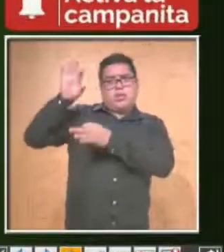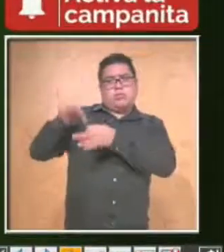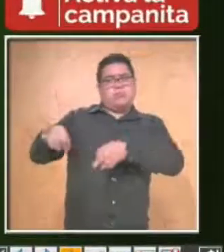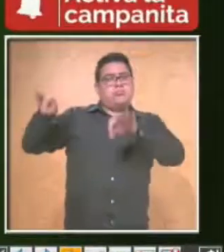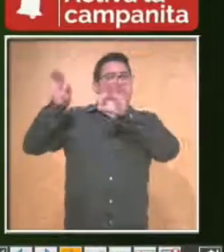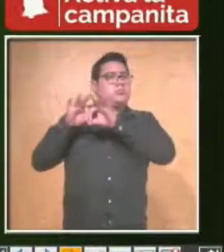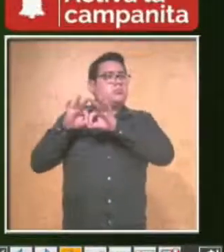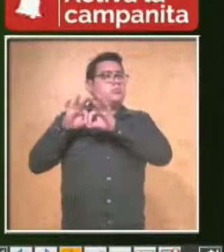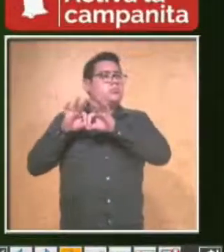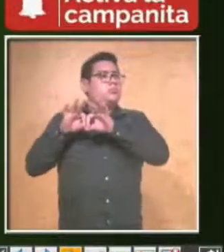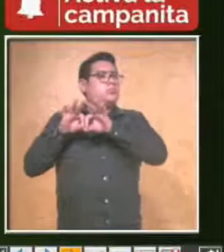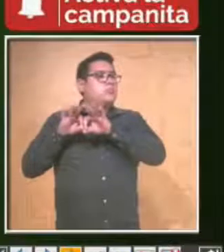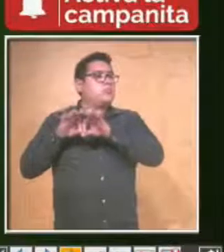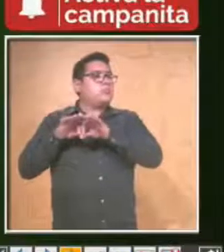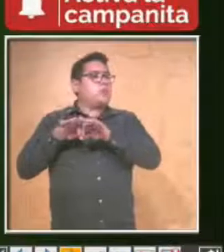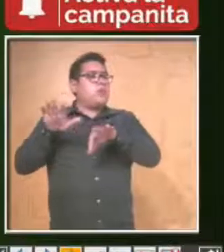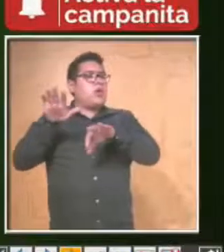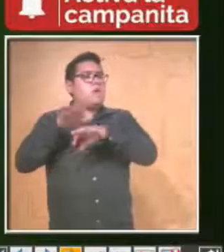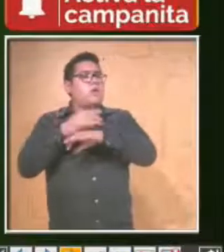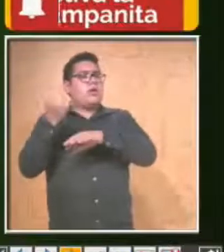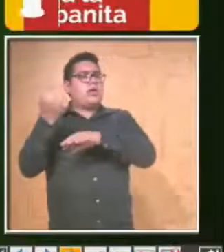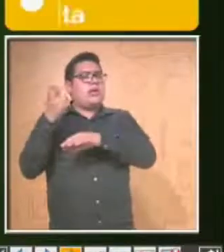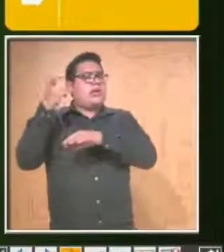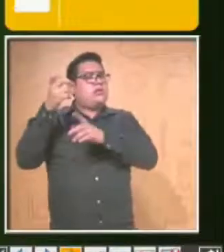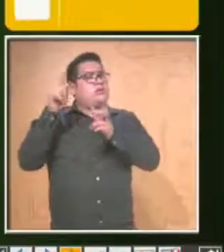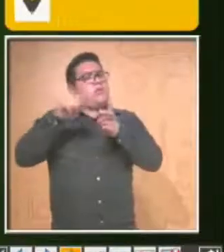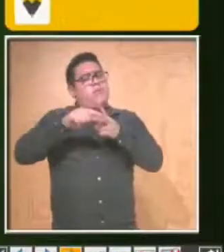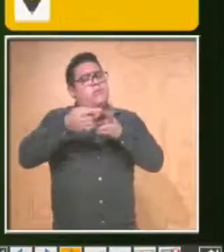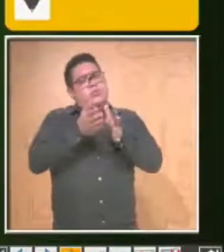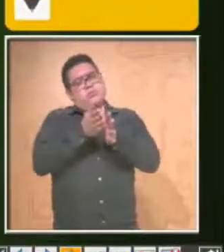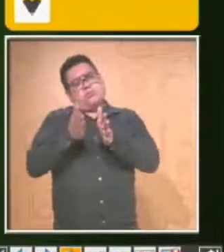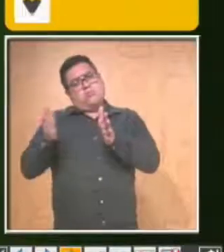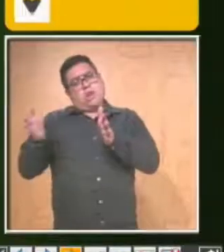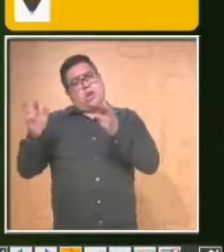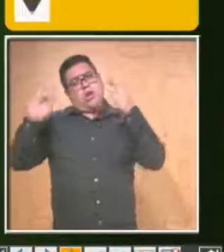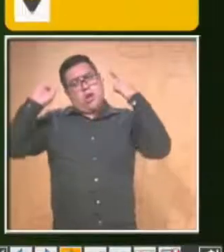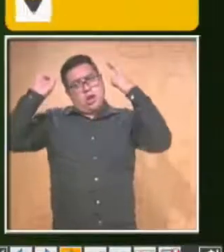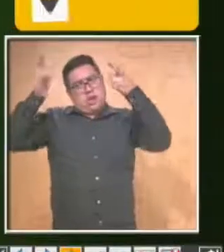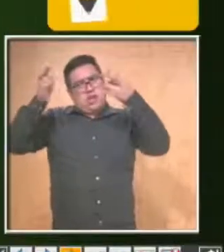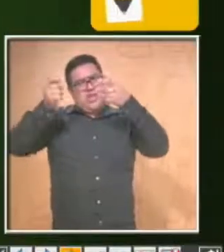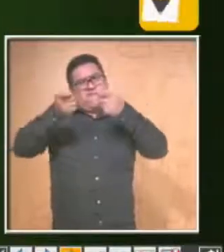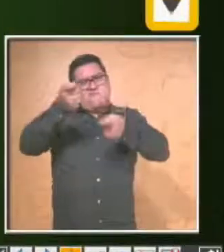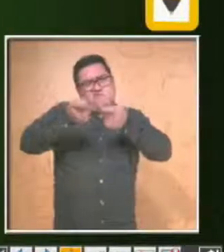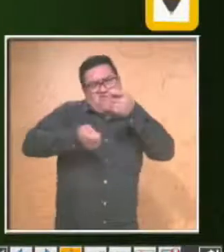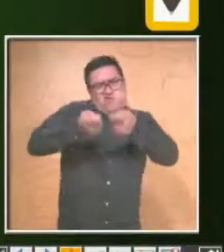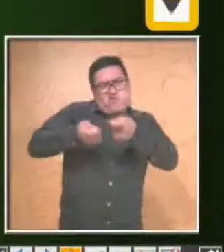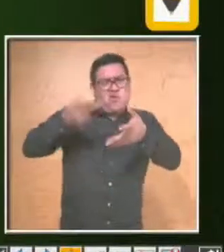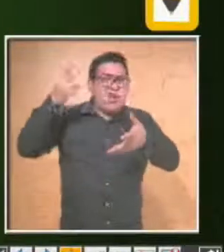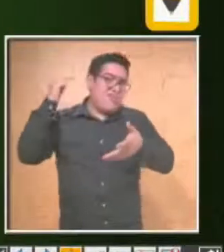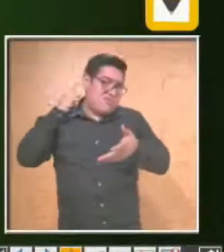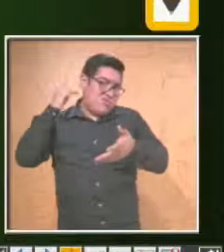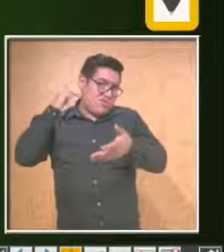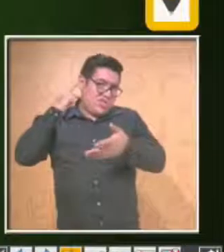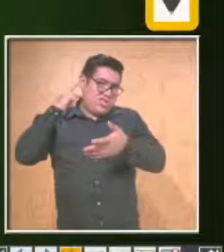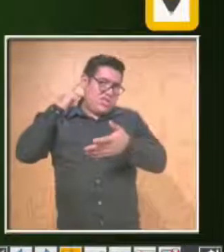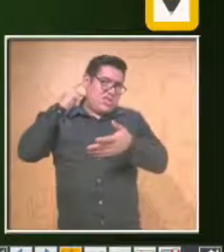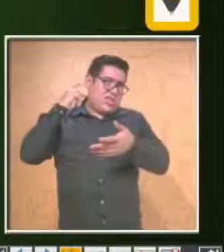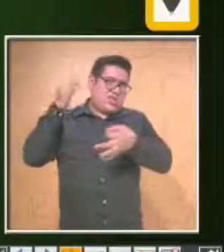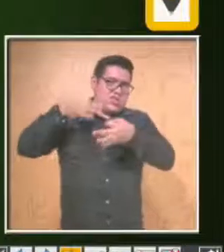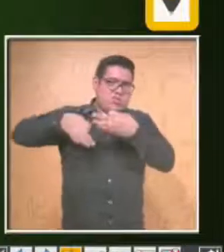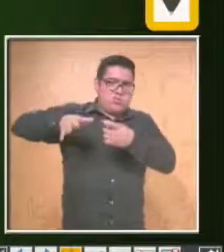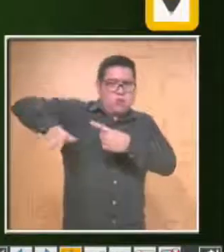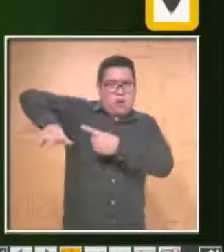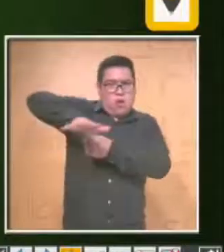monarquías nacionales establecen un parteaguas porque aquí el rey empieza a controlar el poder político de todas estas